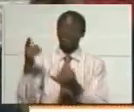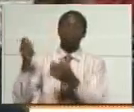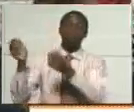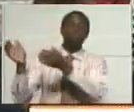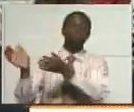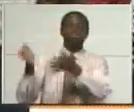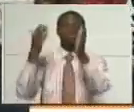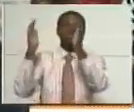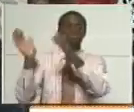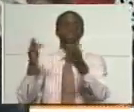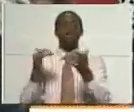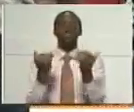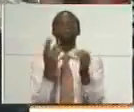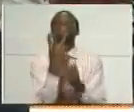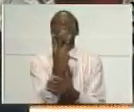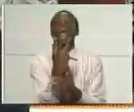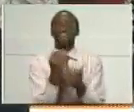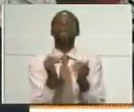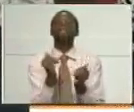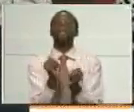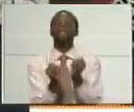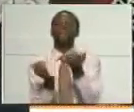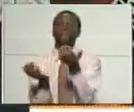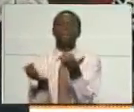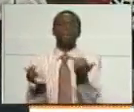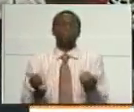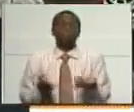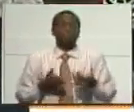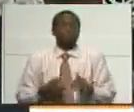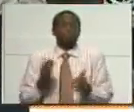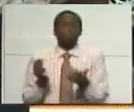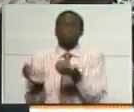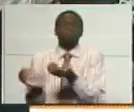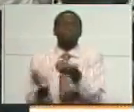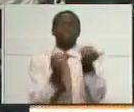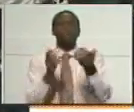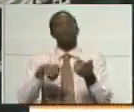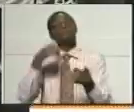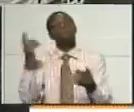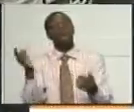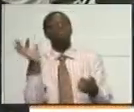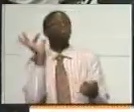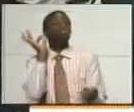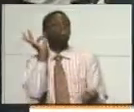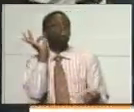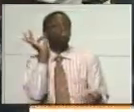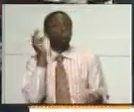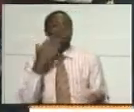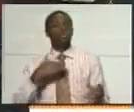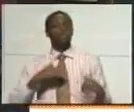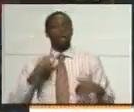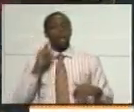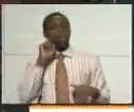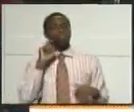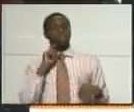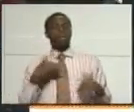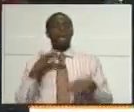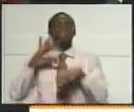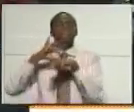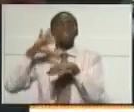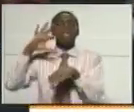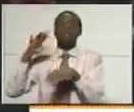los tres bebés recién nacidos y a una parturienta en situación delicada, pasando